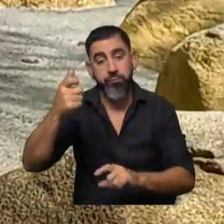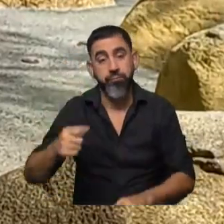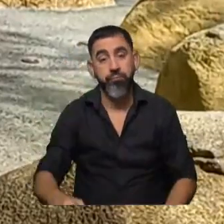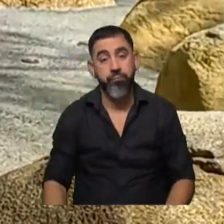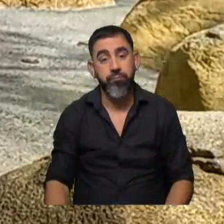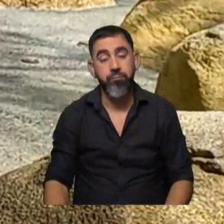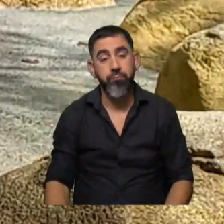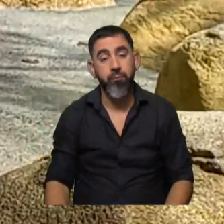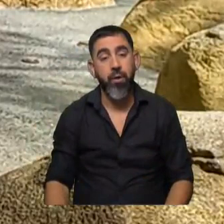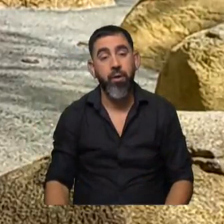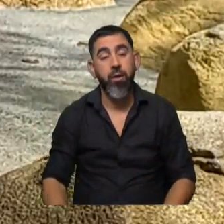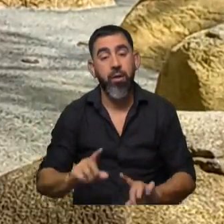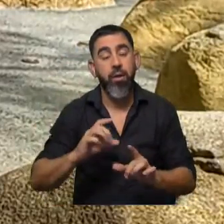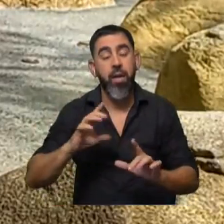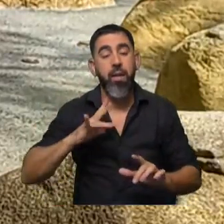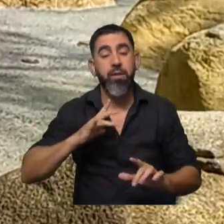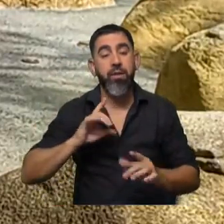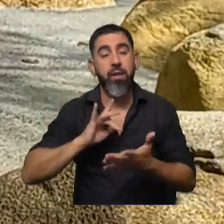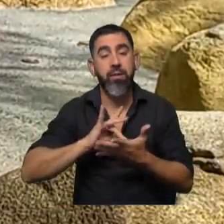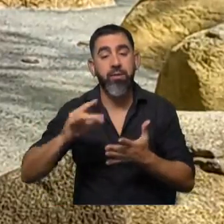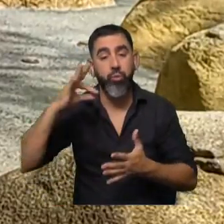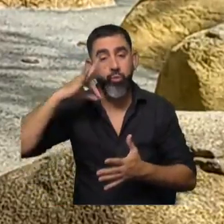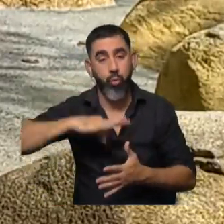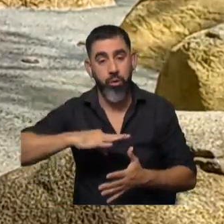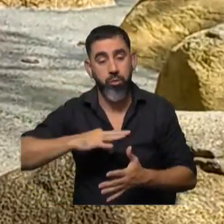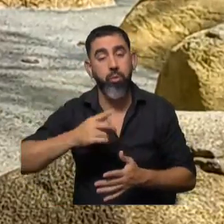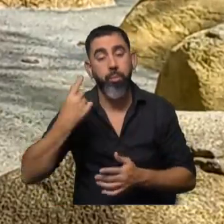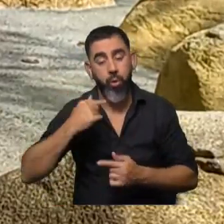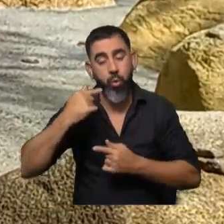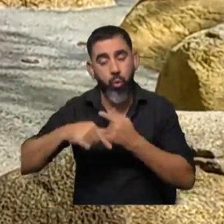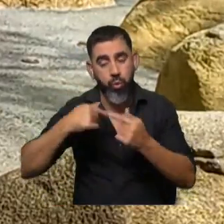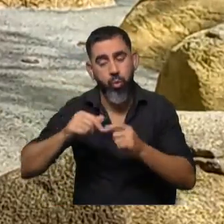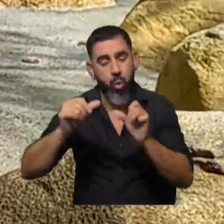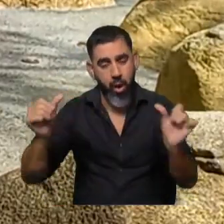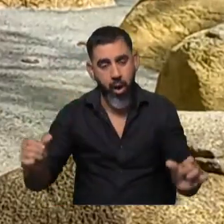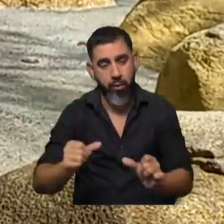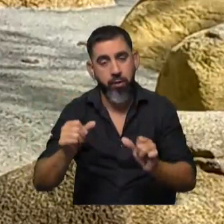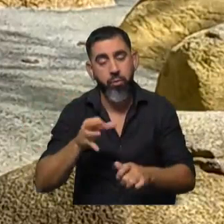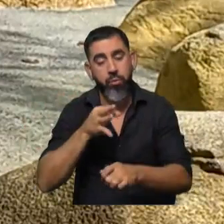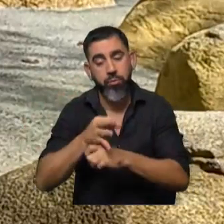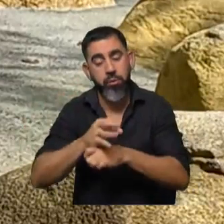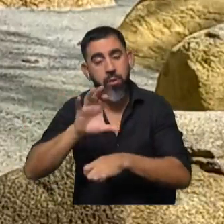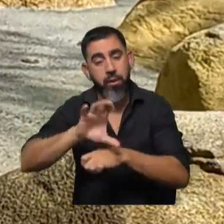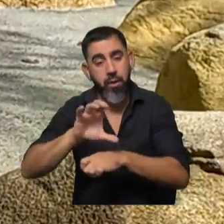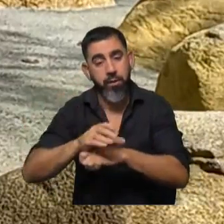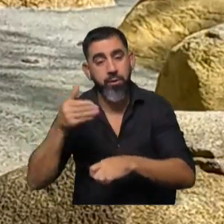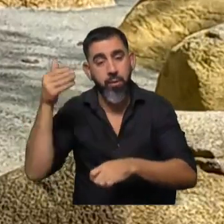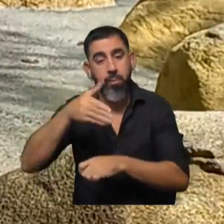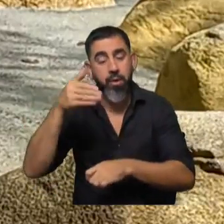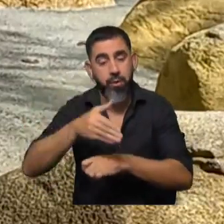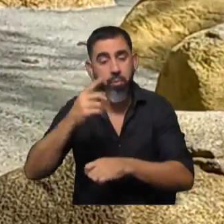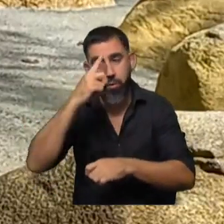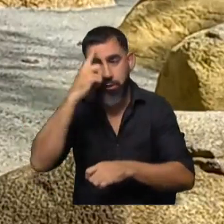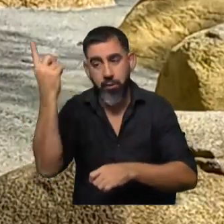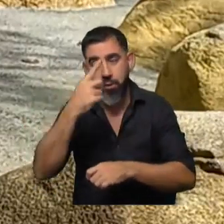en licencia sin goce de sueldo, pero igual me sigo manteniendo como activo y dando clases y participando de las escuelas